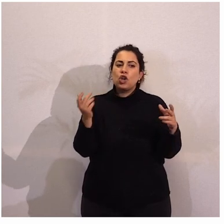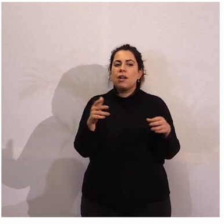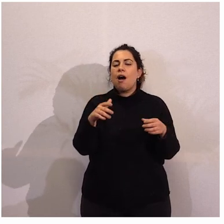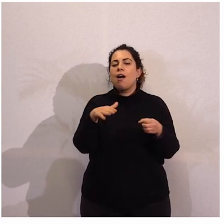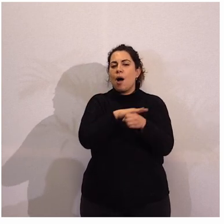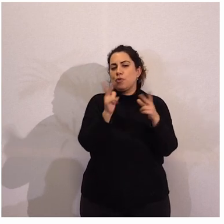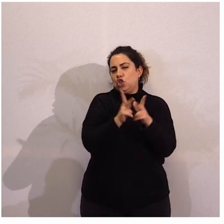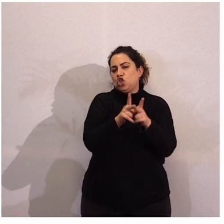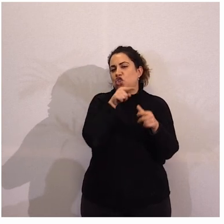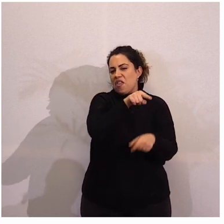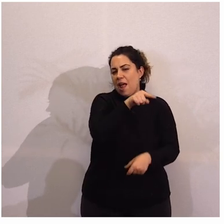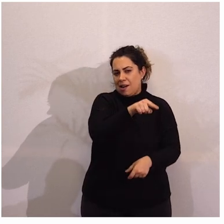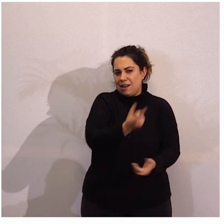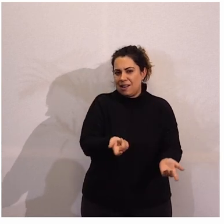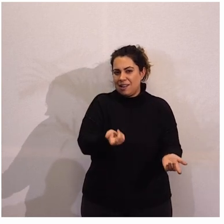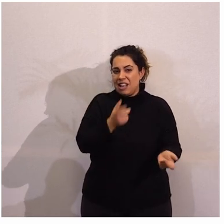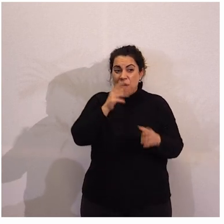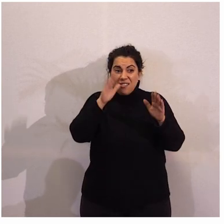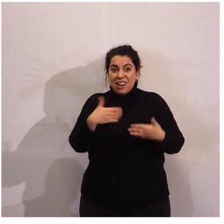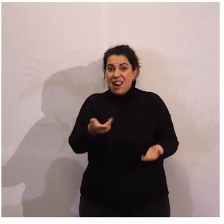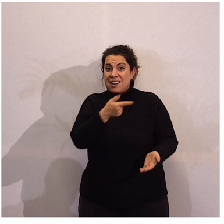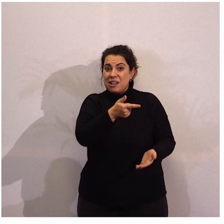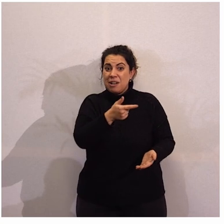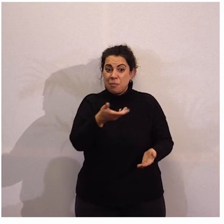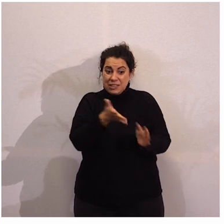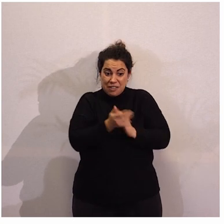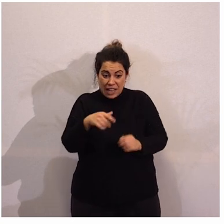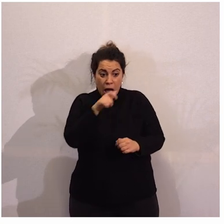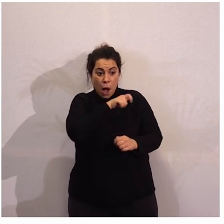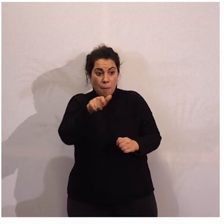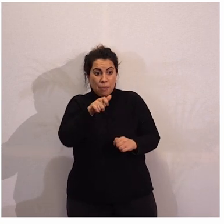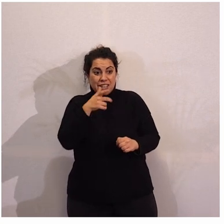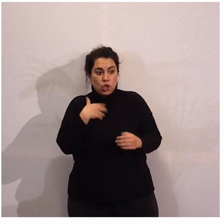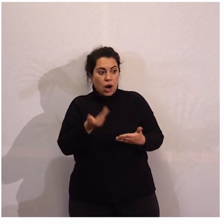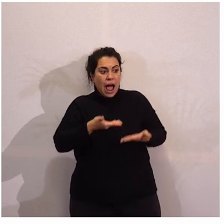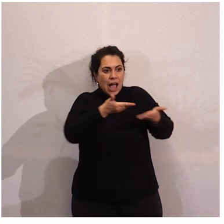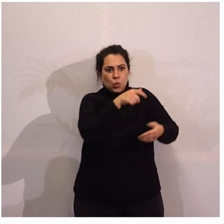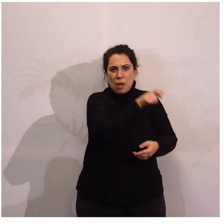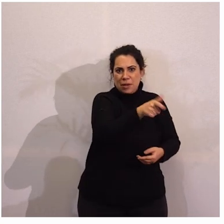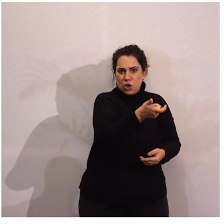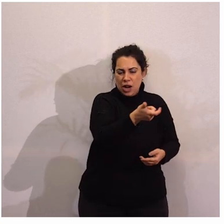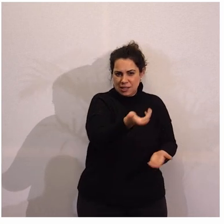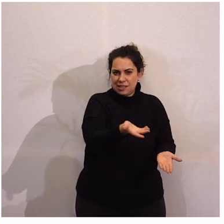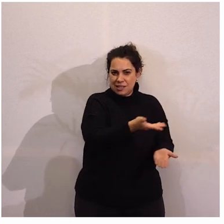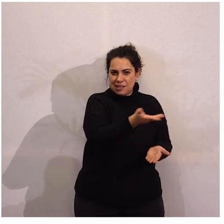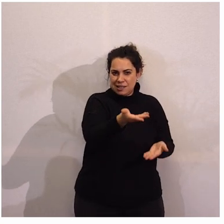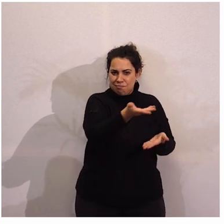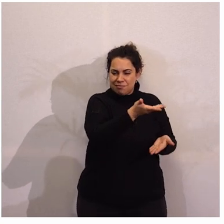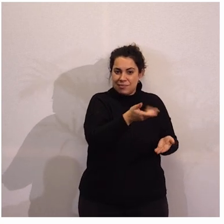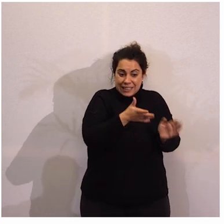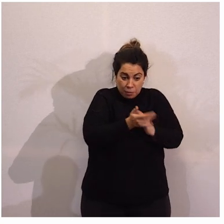social, porque en definitiva son personas trabajando con personas. Personas